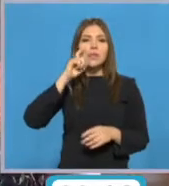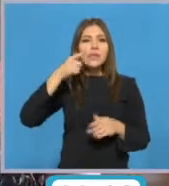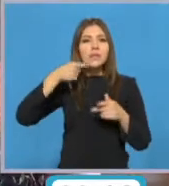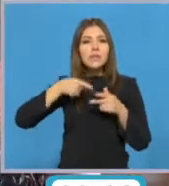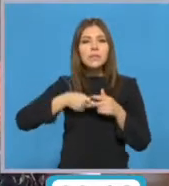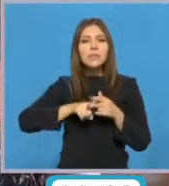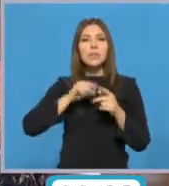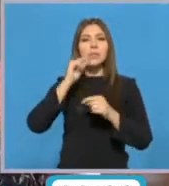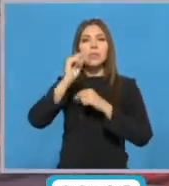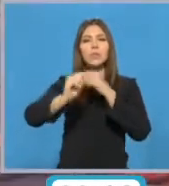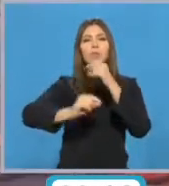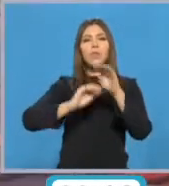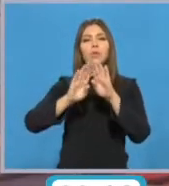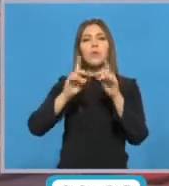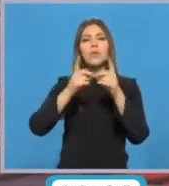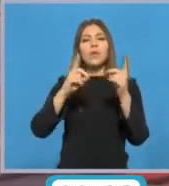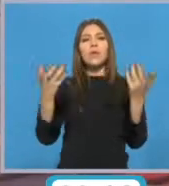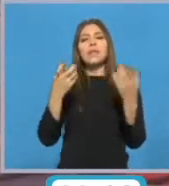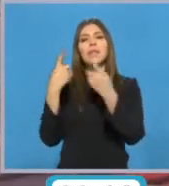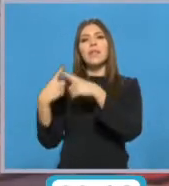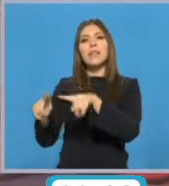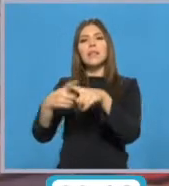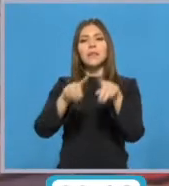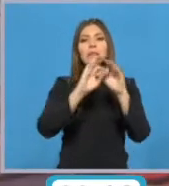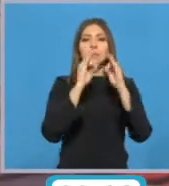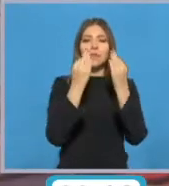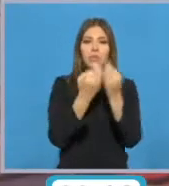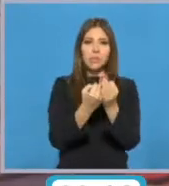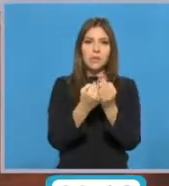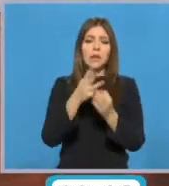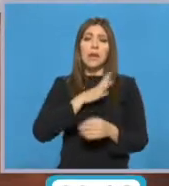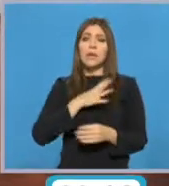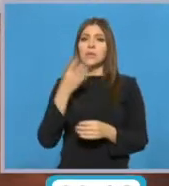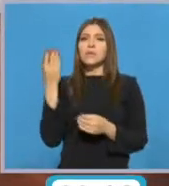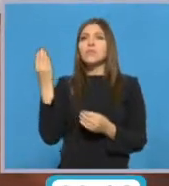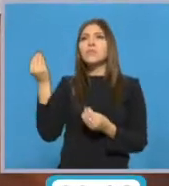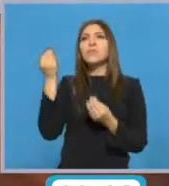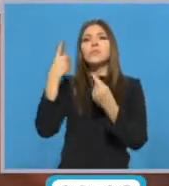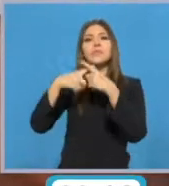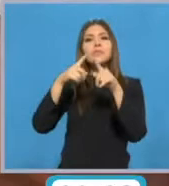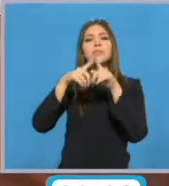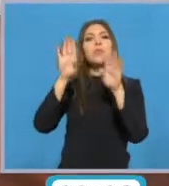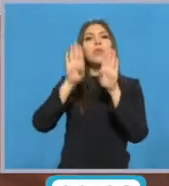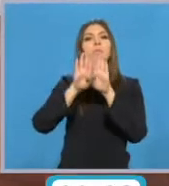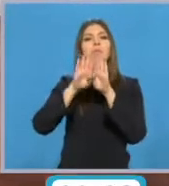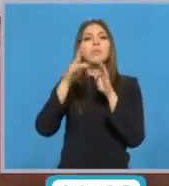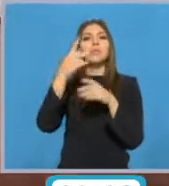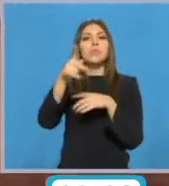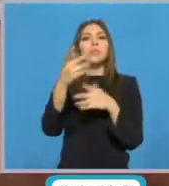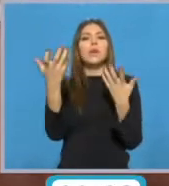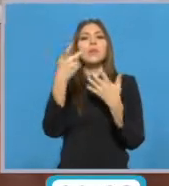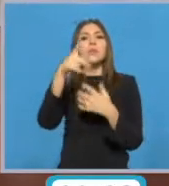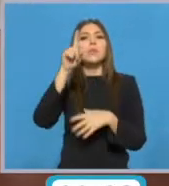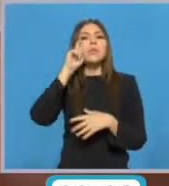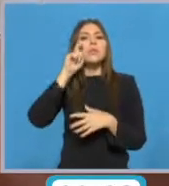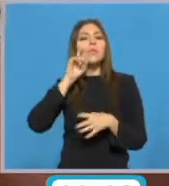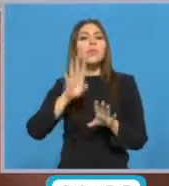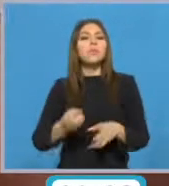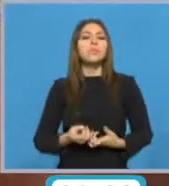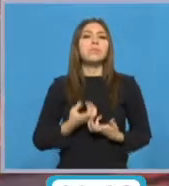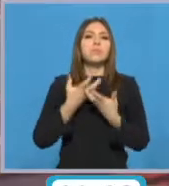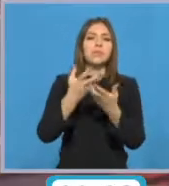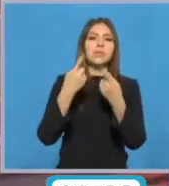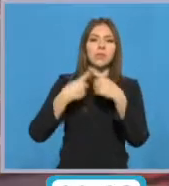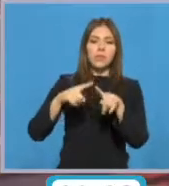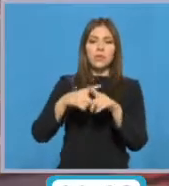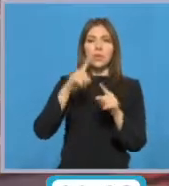y se va desarrollando de maneras diversas. Es interesante, hay muchas maneras de expresar la sexualidad. Y decías algo muy importante, el